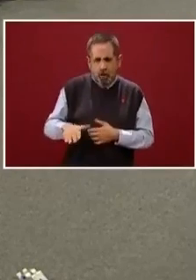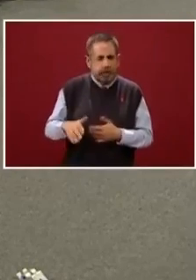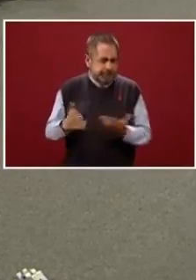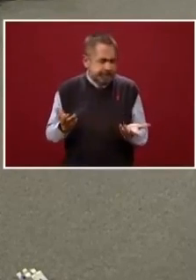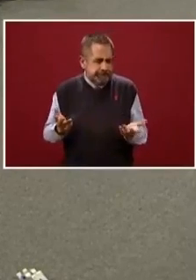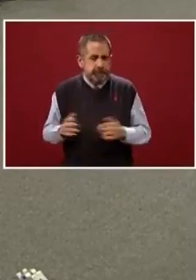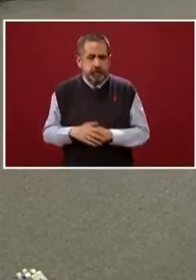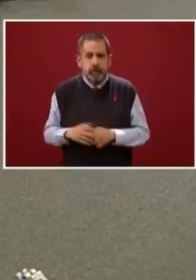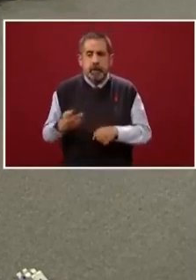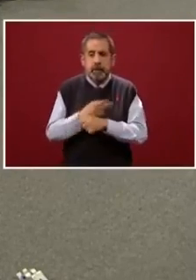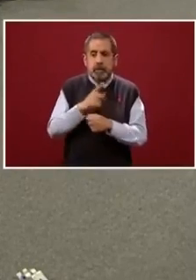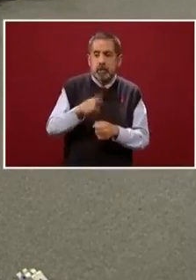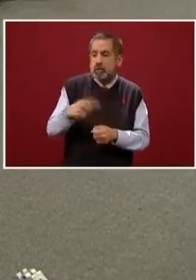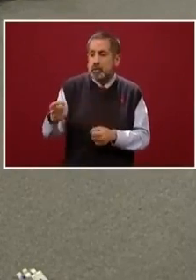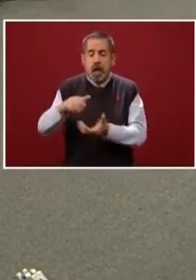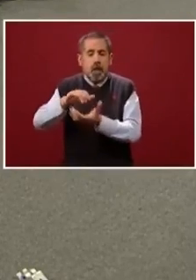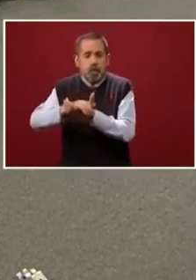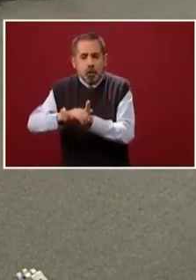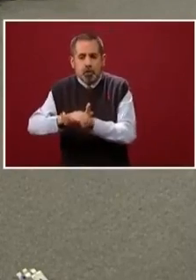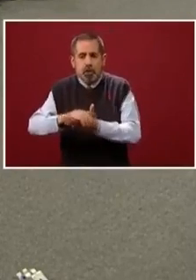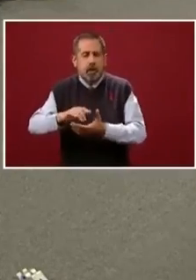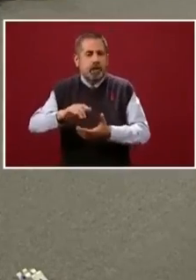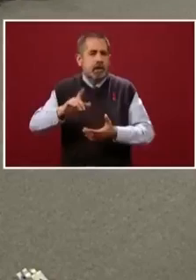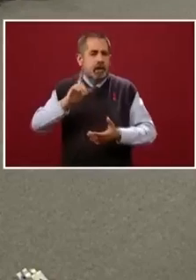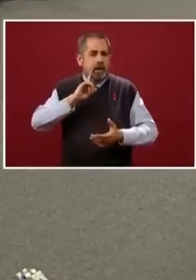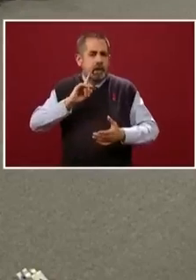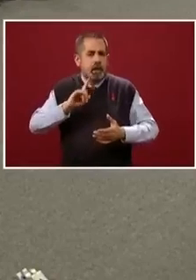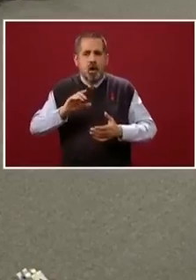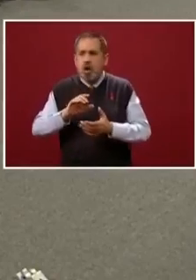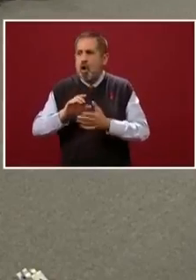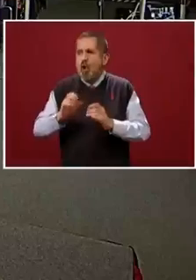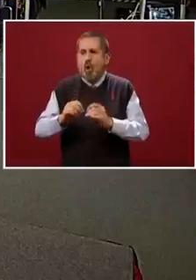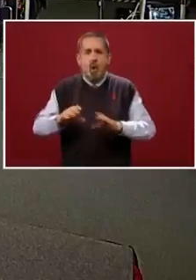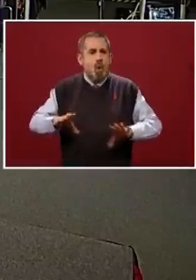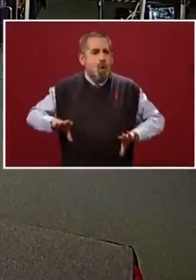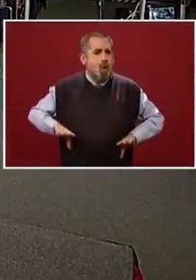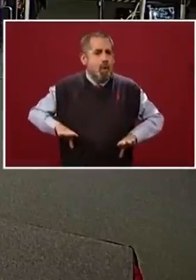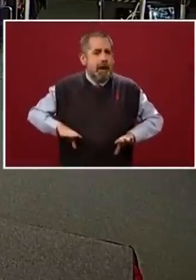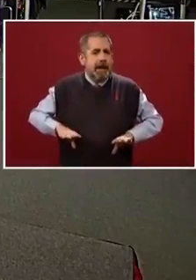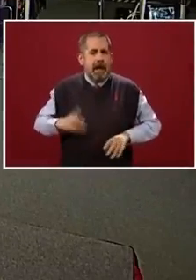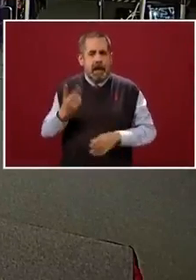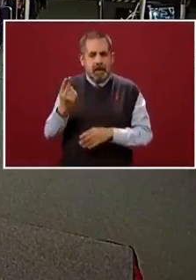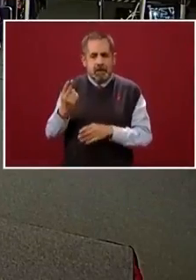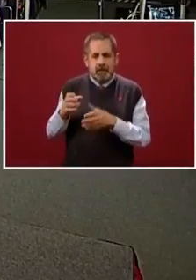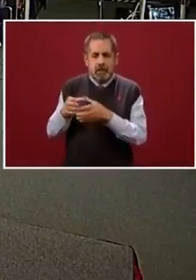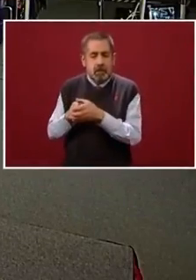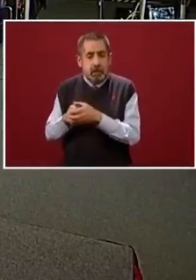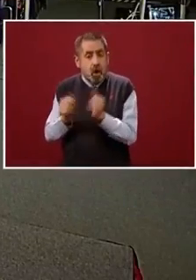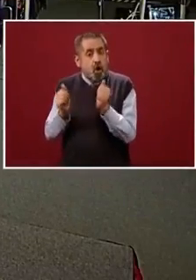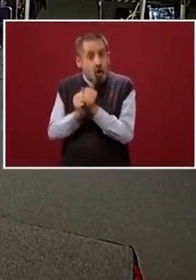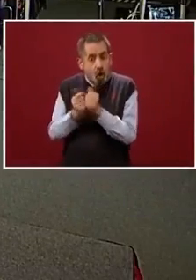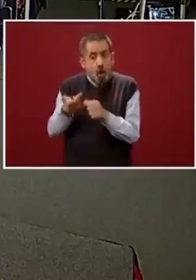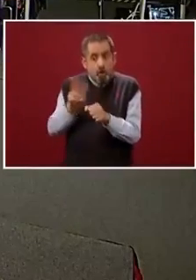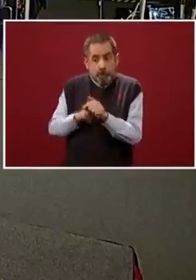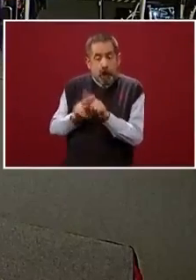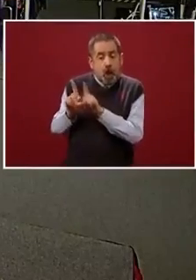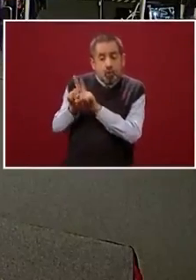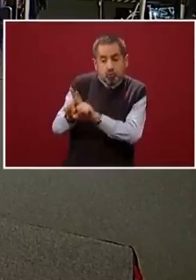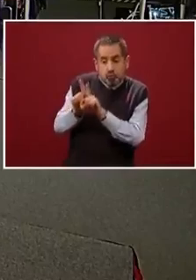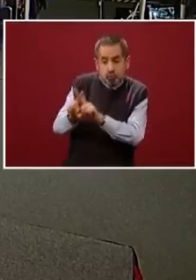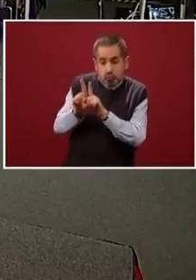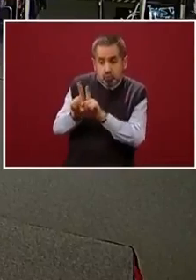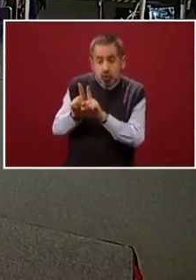la esposa o la pareja que estuvo en contacto con él y estuvo también en el hospital y, bueno, estuvo incluso